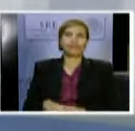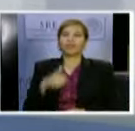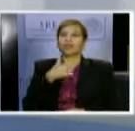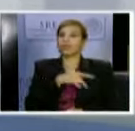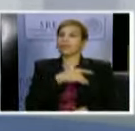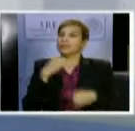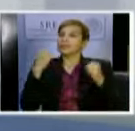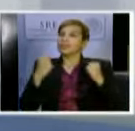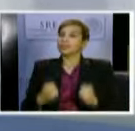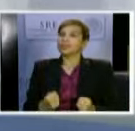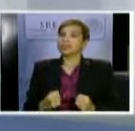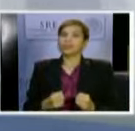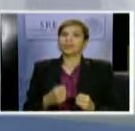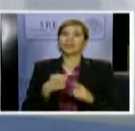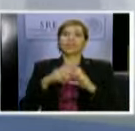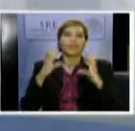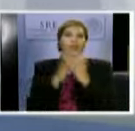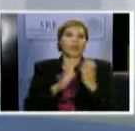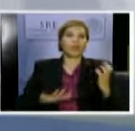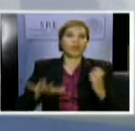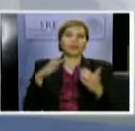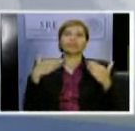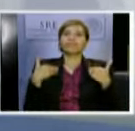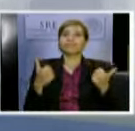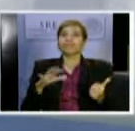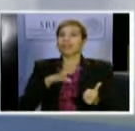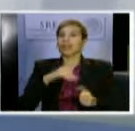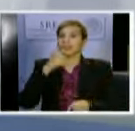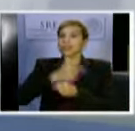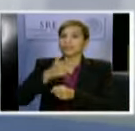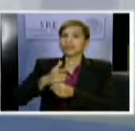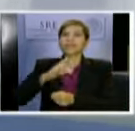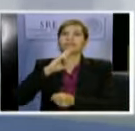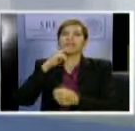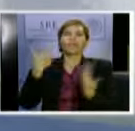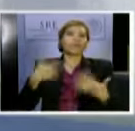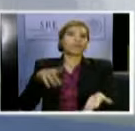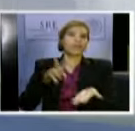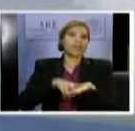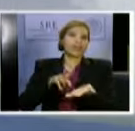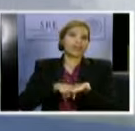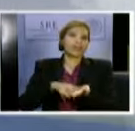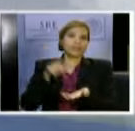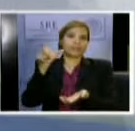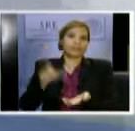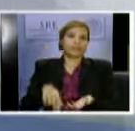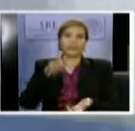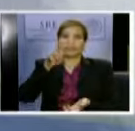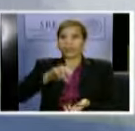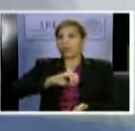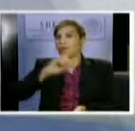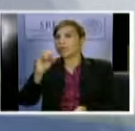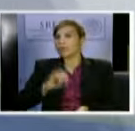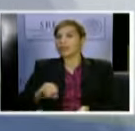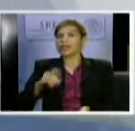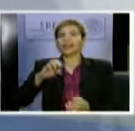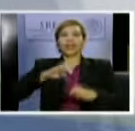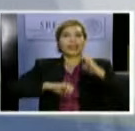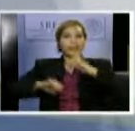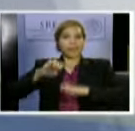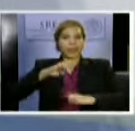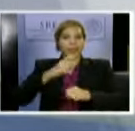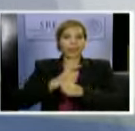estoy cierto de que en esta comunidad encontramos el mejor de nuestros valores y ciertamente que nuestra obligación como embajada,